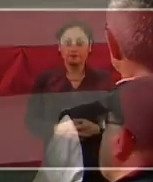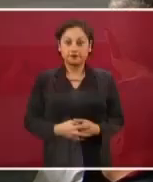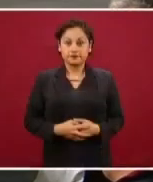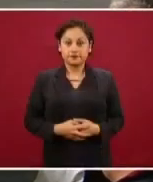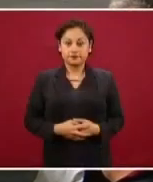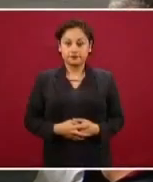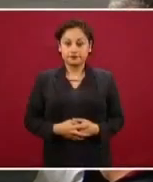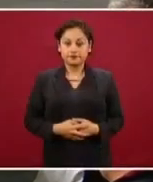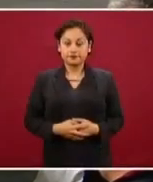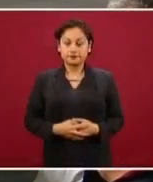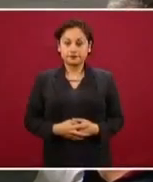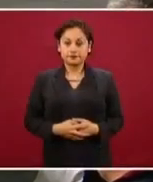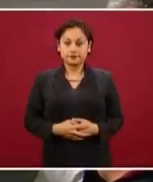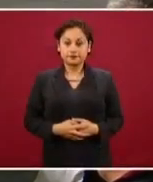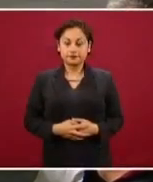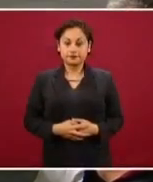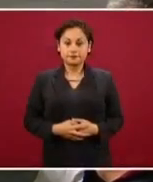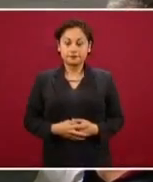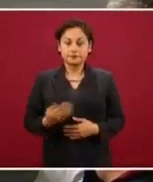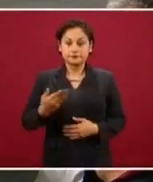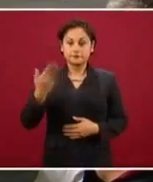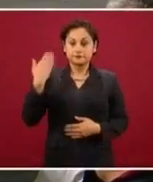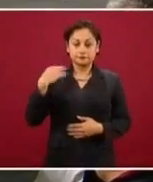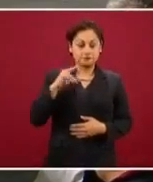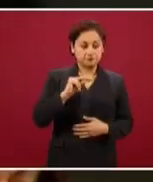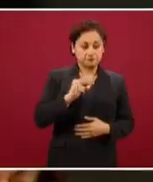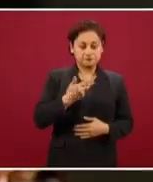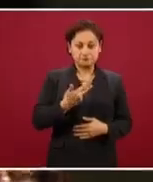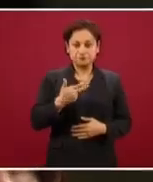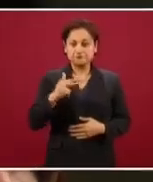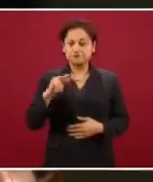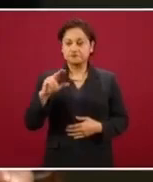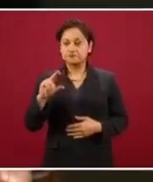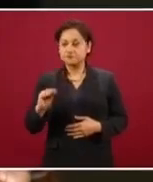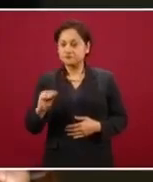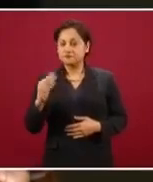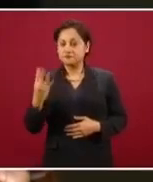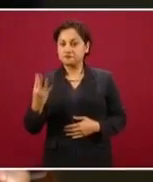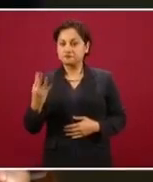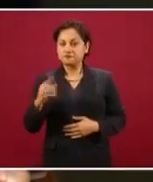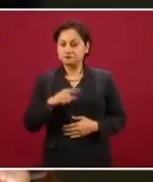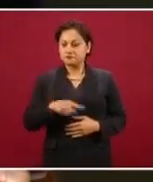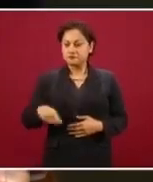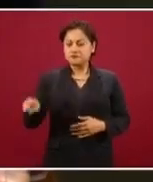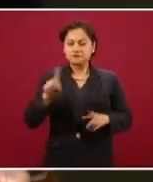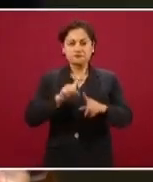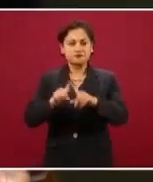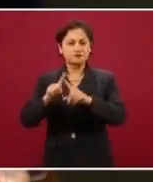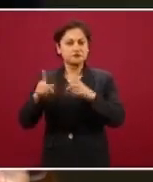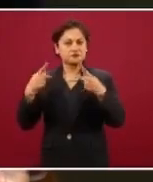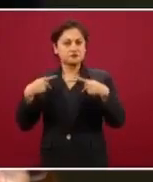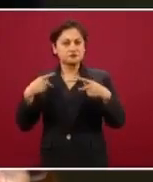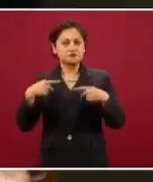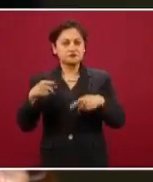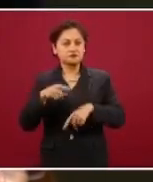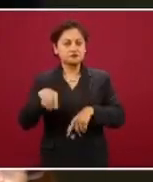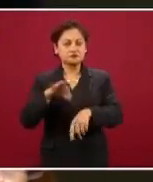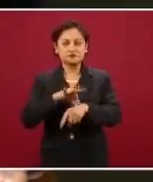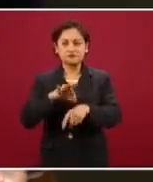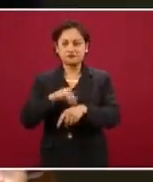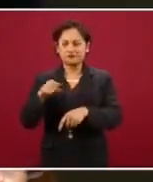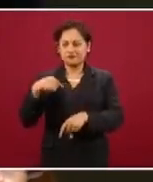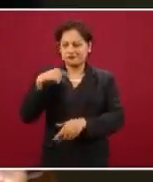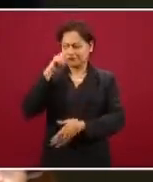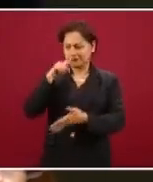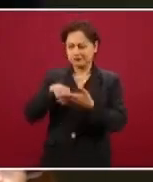sexenio 88-94. Entonces, hubo grandes trabajos y grandes campañas de vacunación. Yo no creo que Jesús Cumate Rodríguez haya